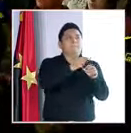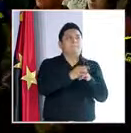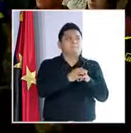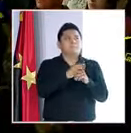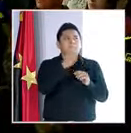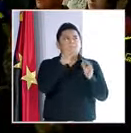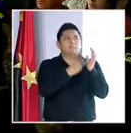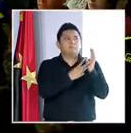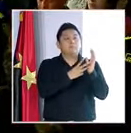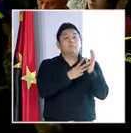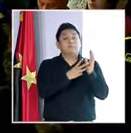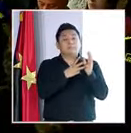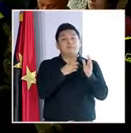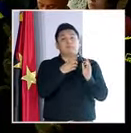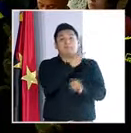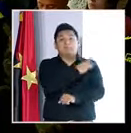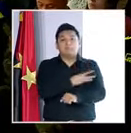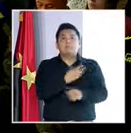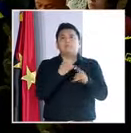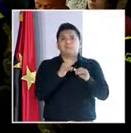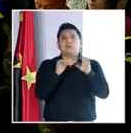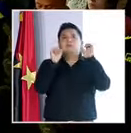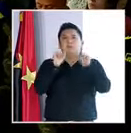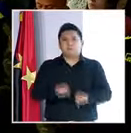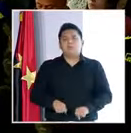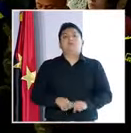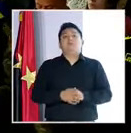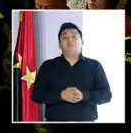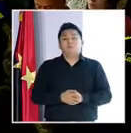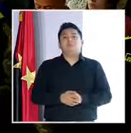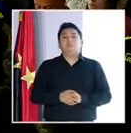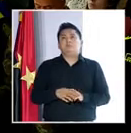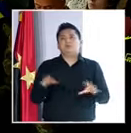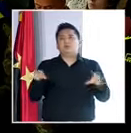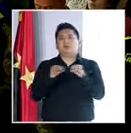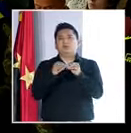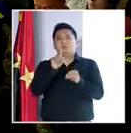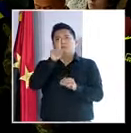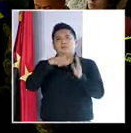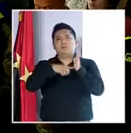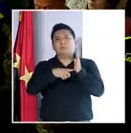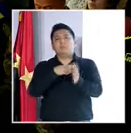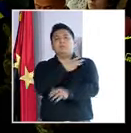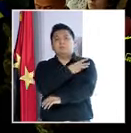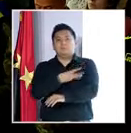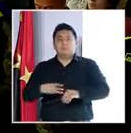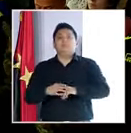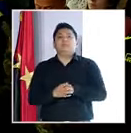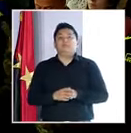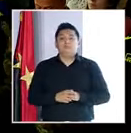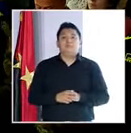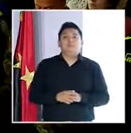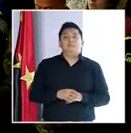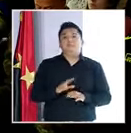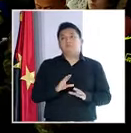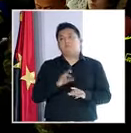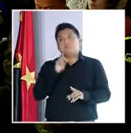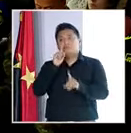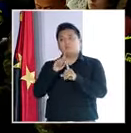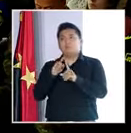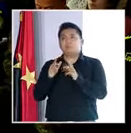proyecto, 3.000 millones de pesos que ya están aprobados y por algunas circunstancias administrativas no habíamos